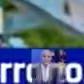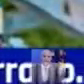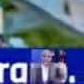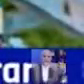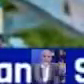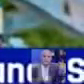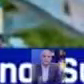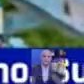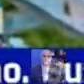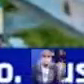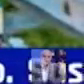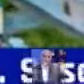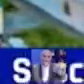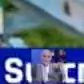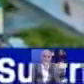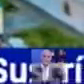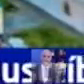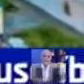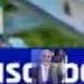Obrador ha logrado ahorros,